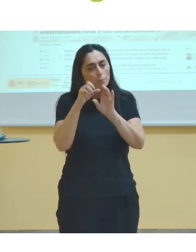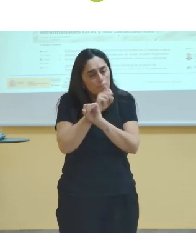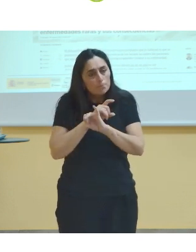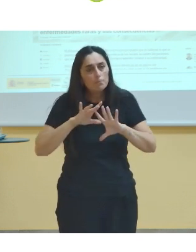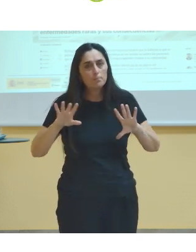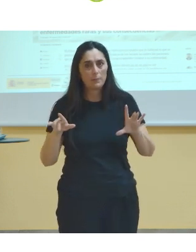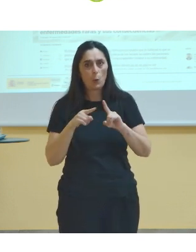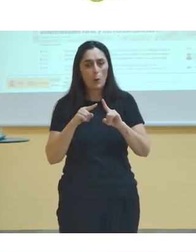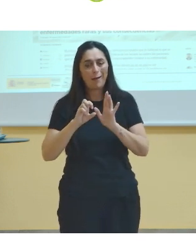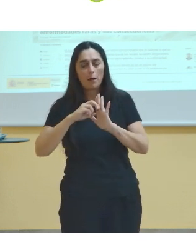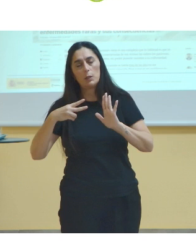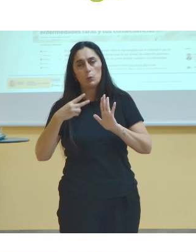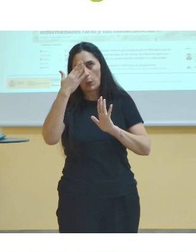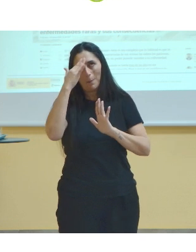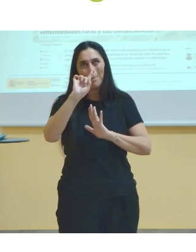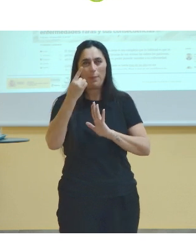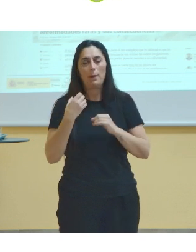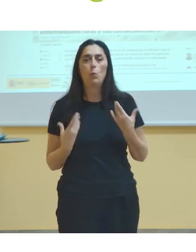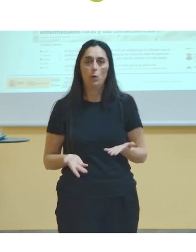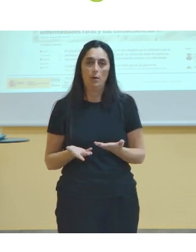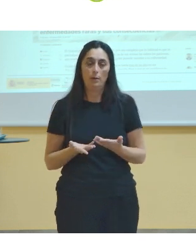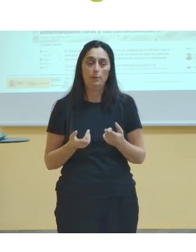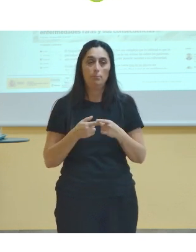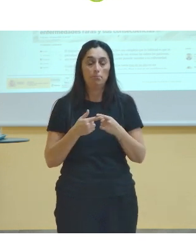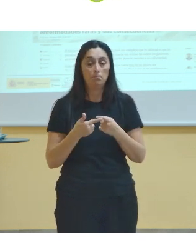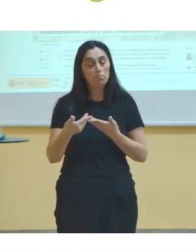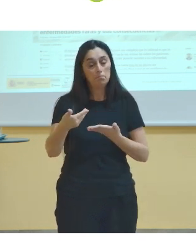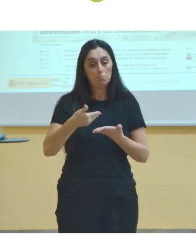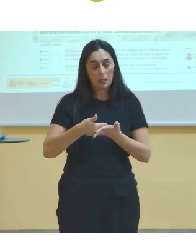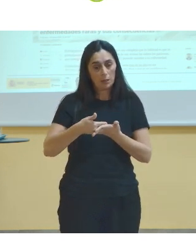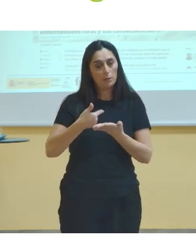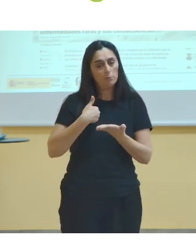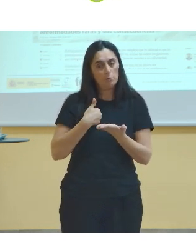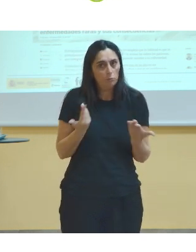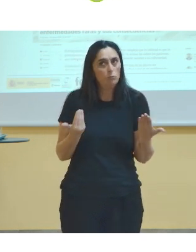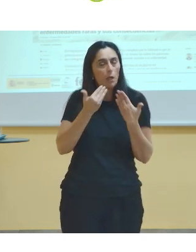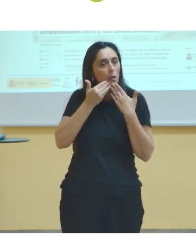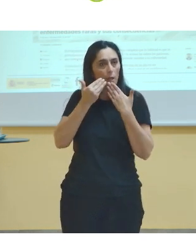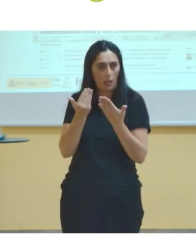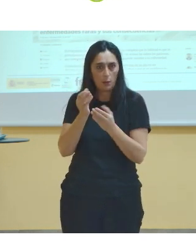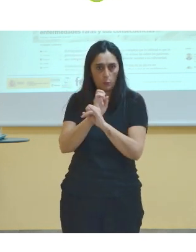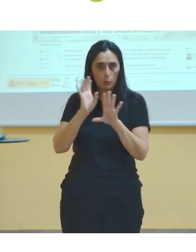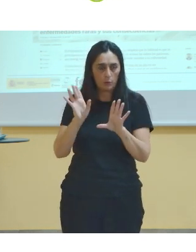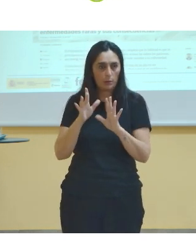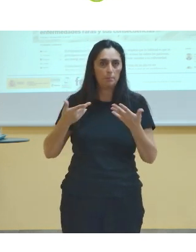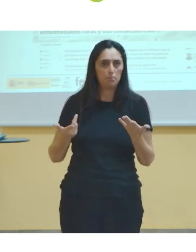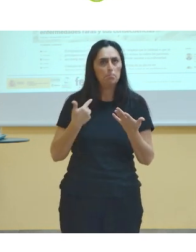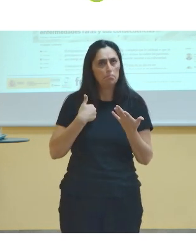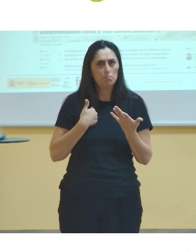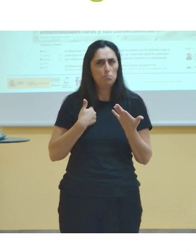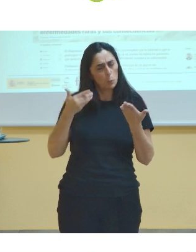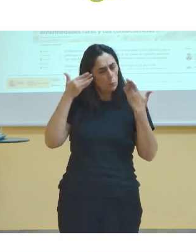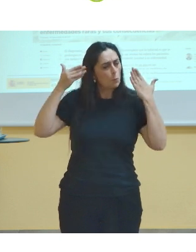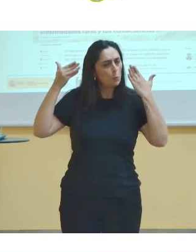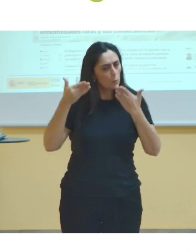divulgativo cuáles han sido los resultados principales. Nos llegó una invitación y, por supuesto, agradecimos y nos enfrascamos en